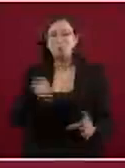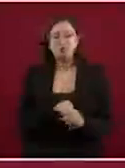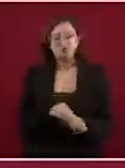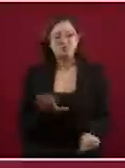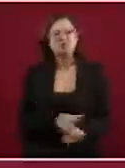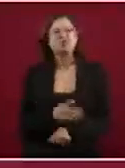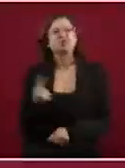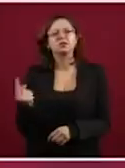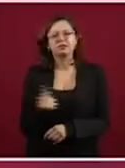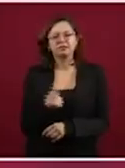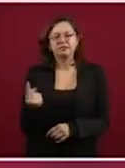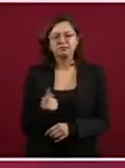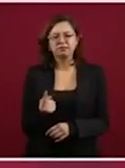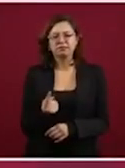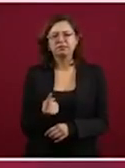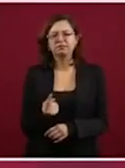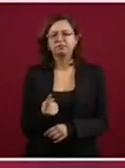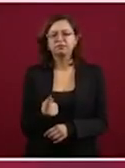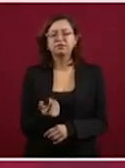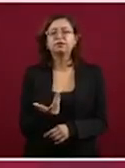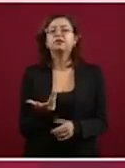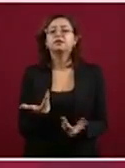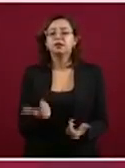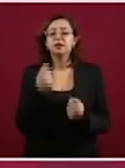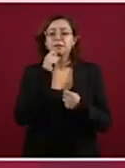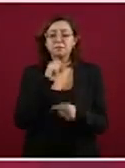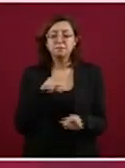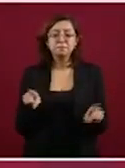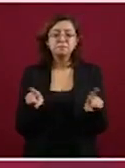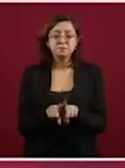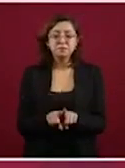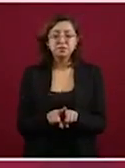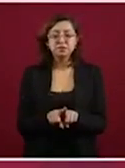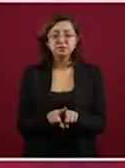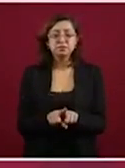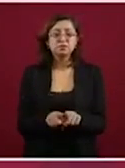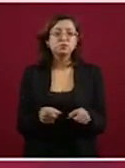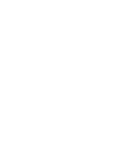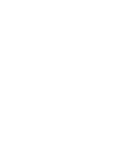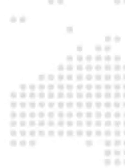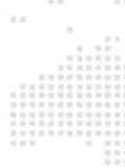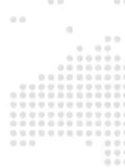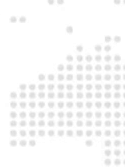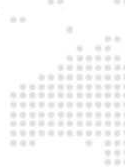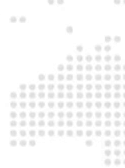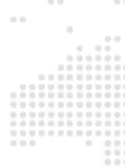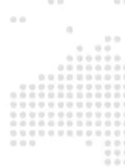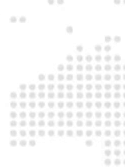detener a los culpables,